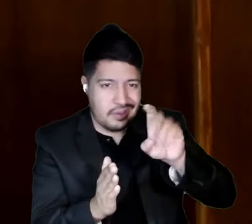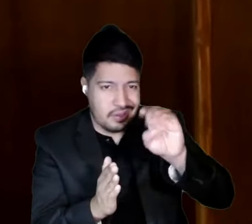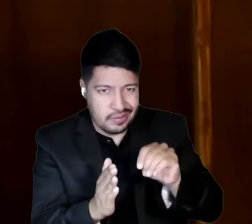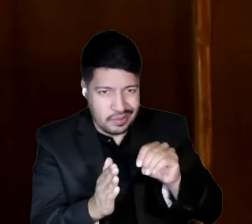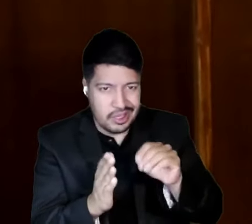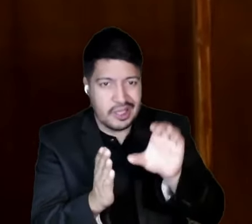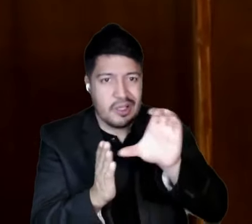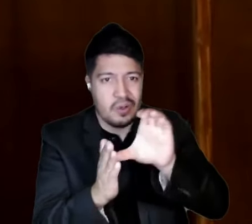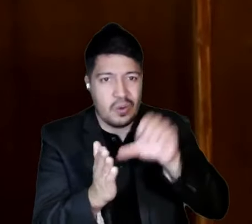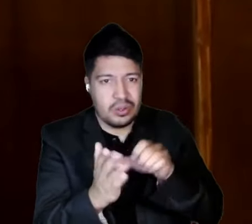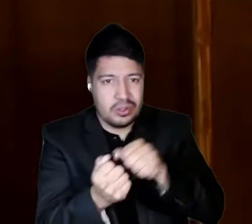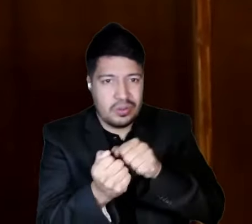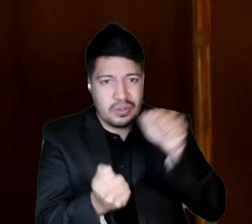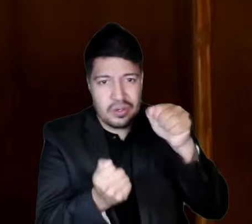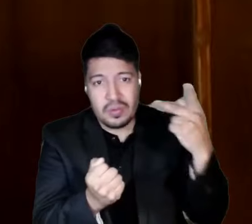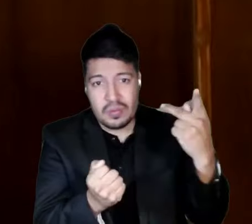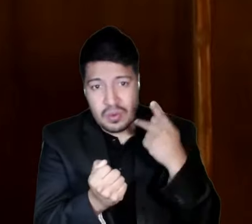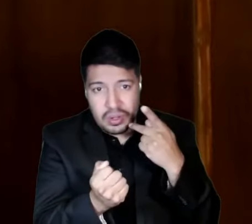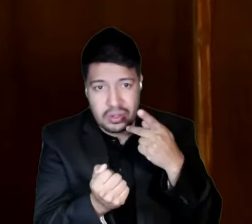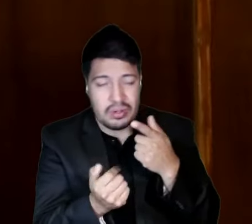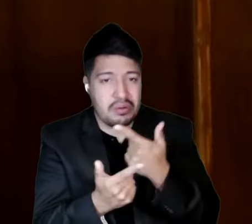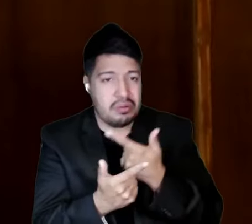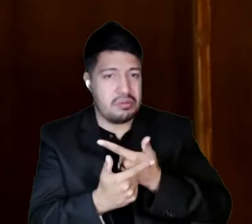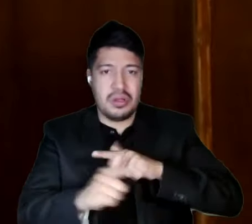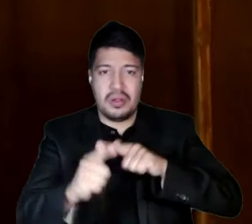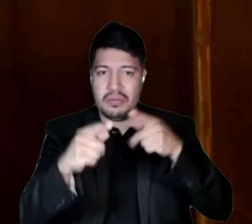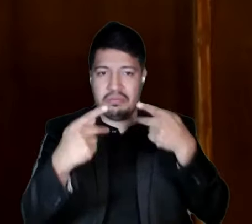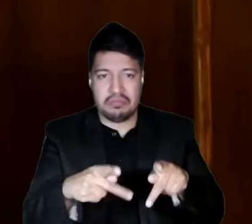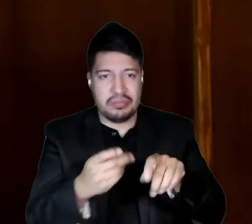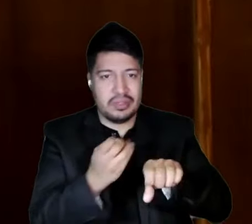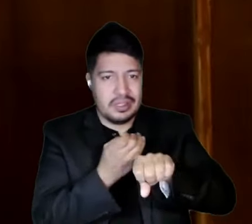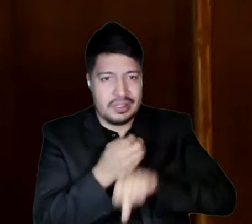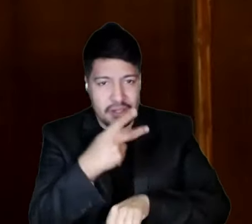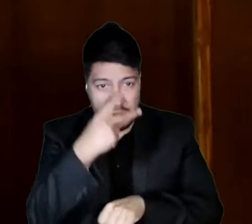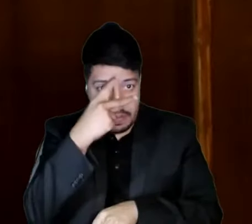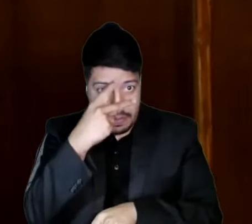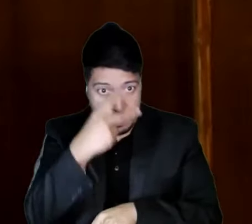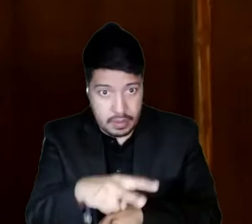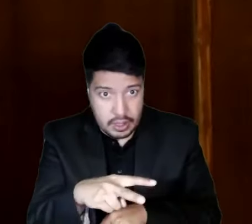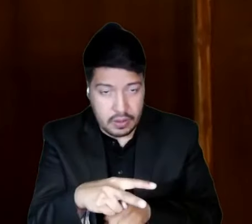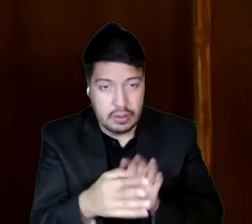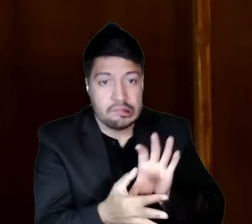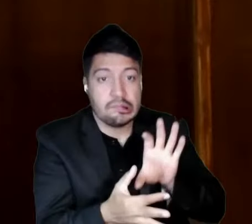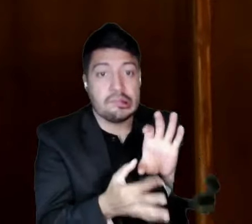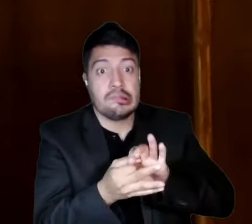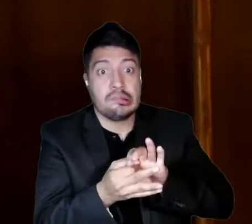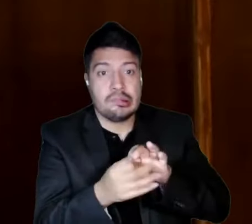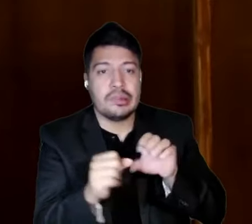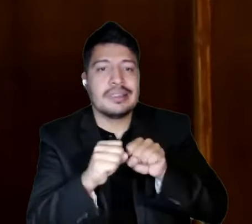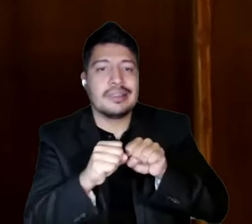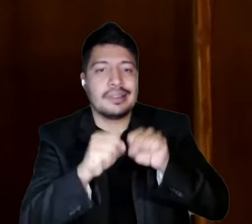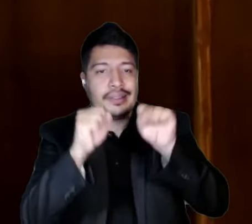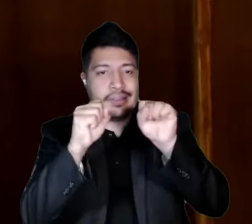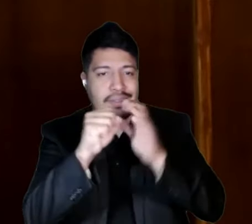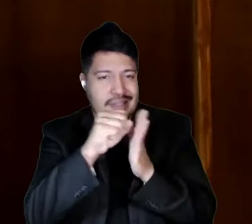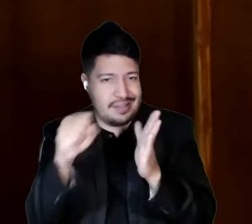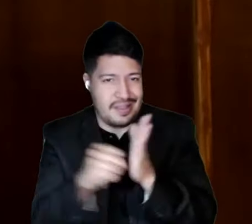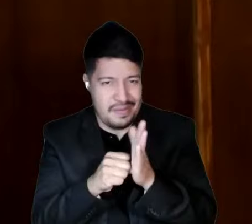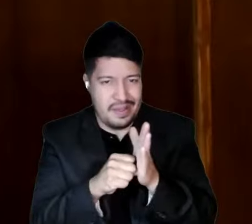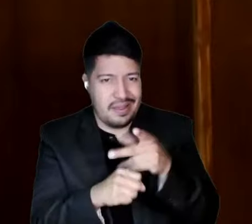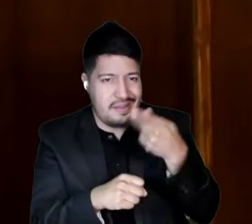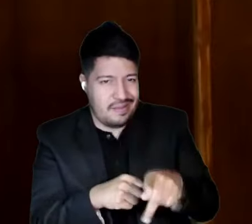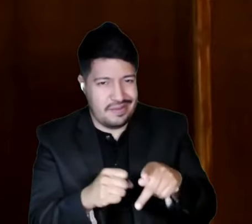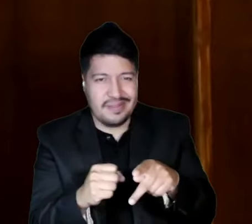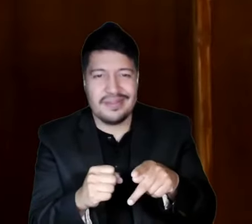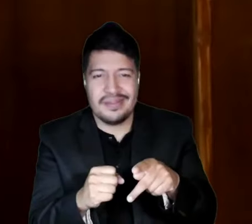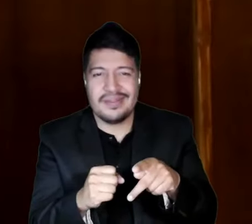Estado libre y soberano de México el desarrollo de la entidad se sustenta en el sistema Estatal de planeación democrática y tiene como base el